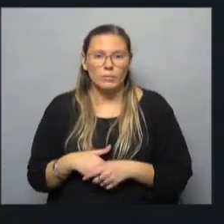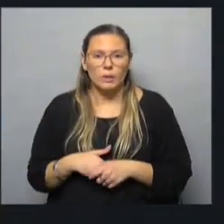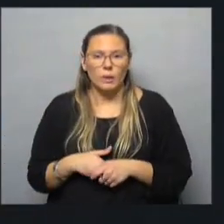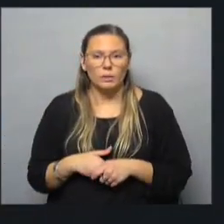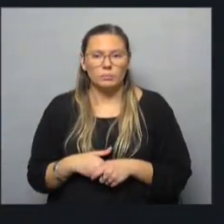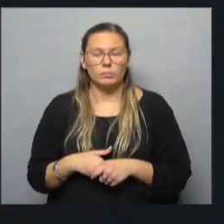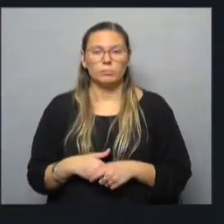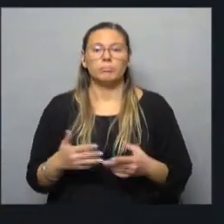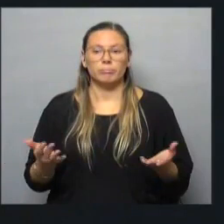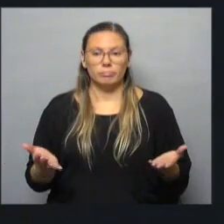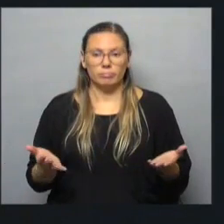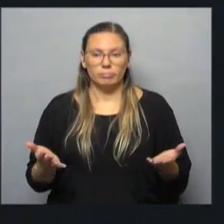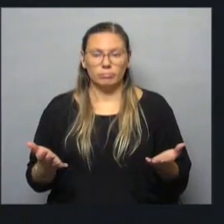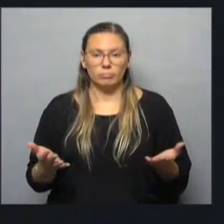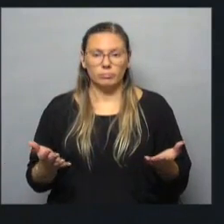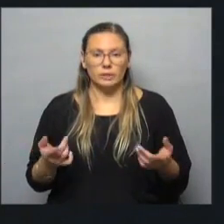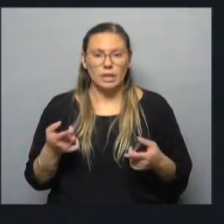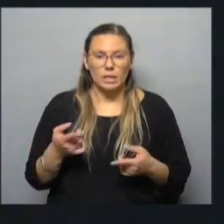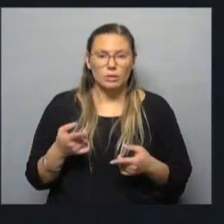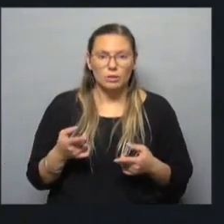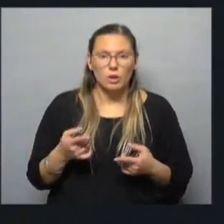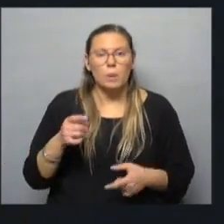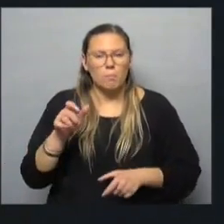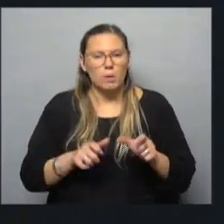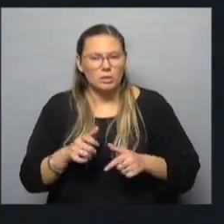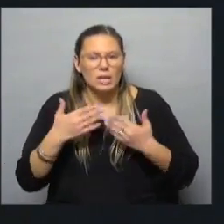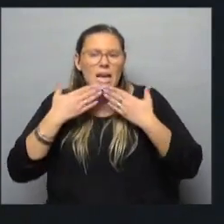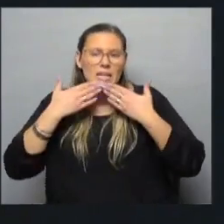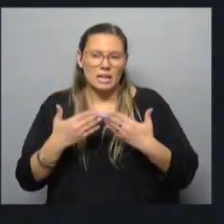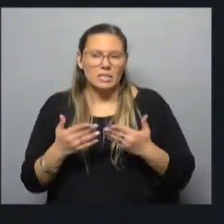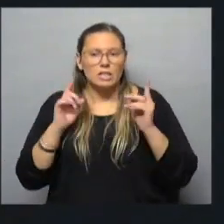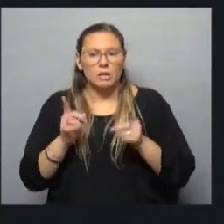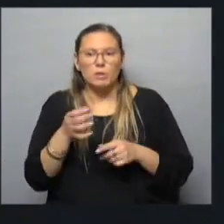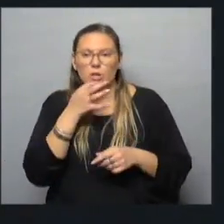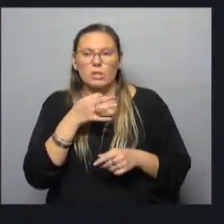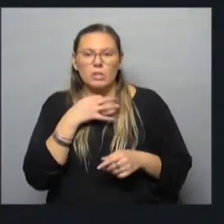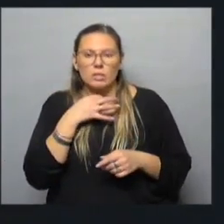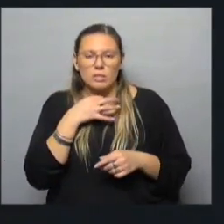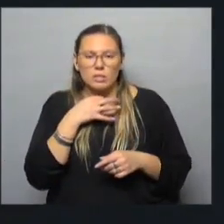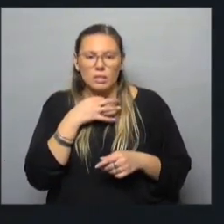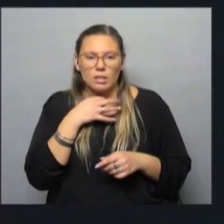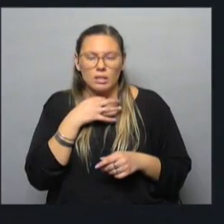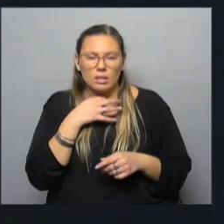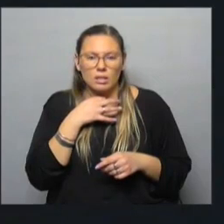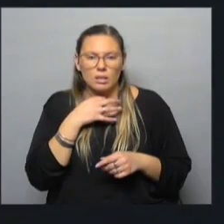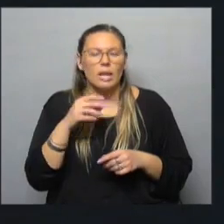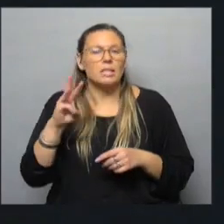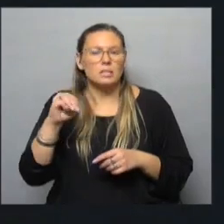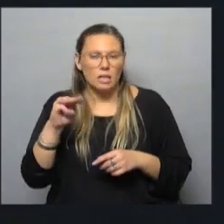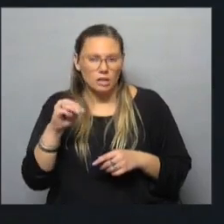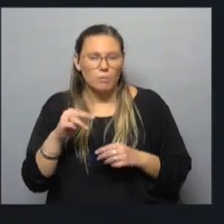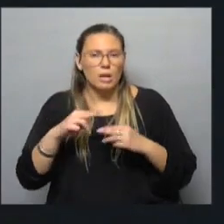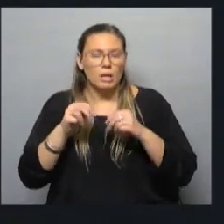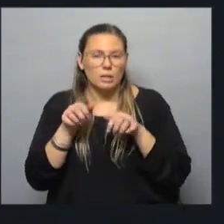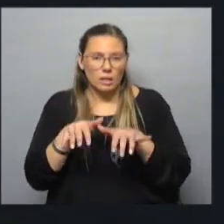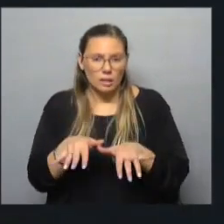Y entonces, bueno, de eso, la gente está muy agradecida y también nos comentan muchos en Instagram. Y bueno, nada, nuestras redes